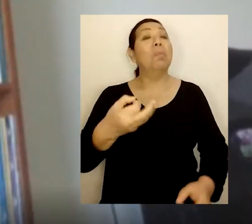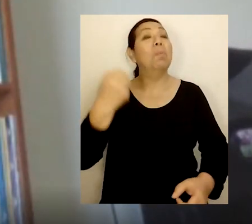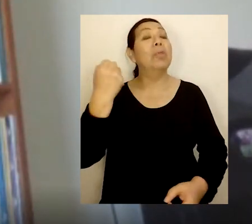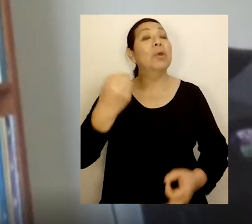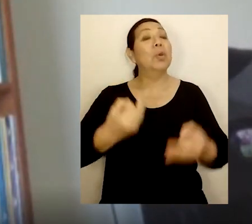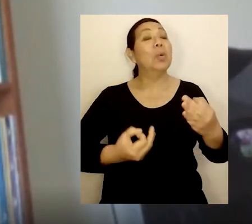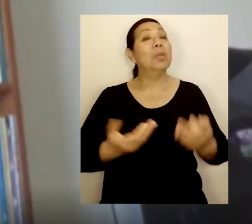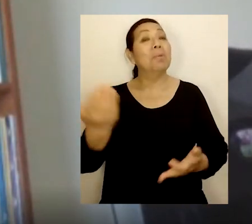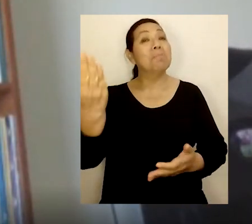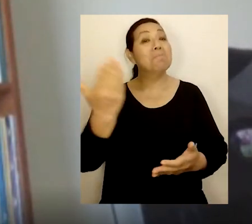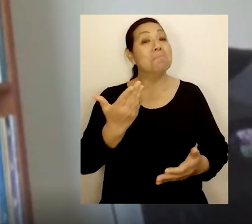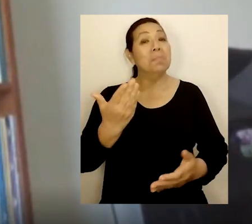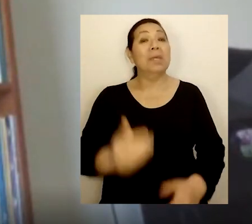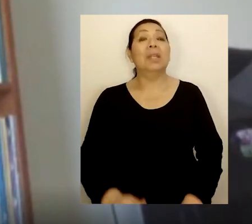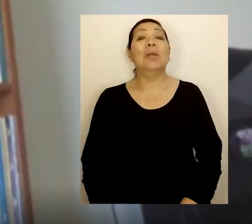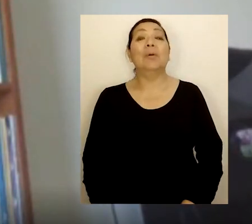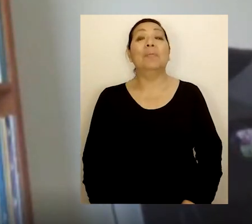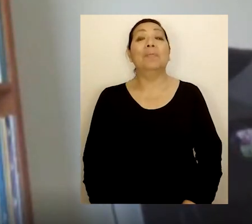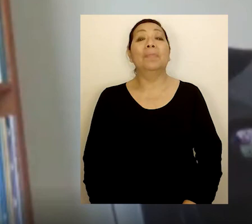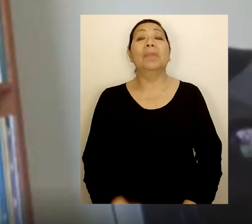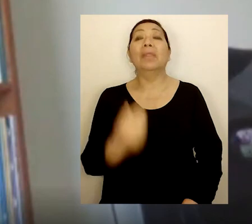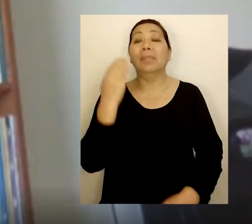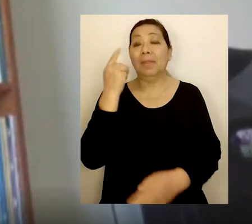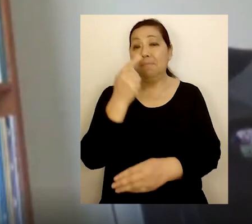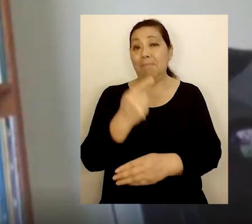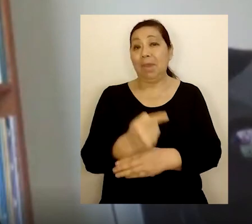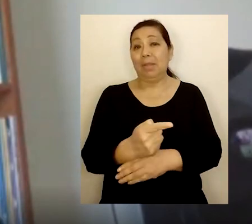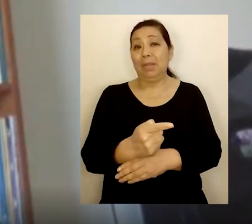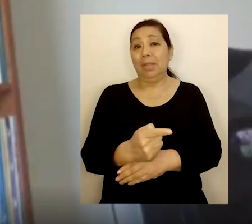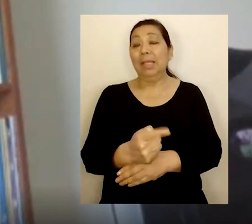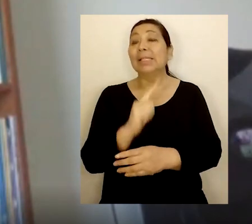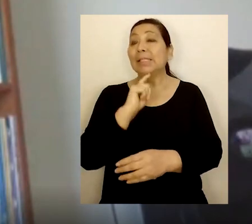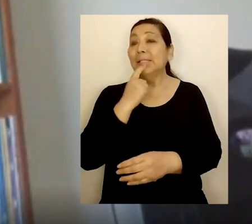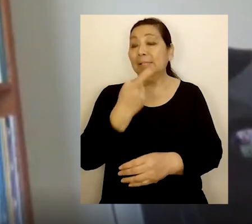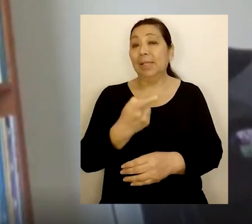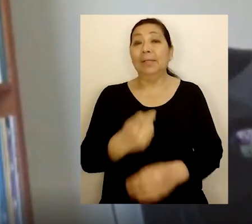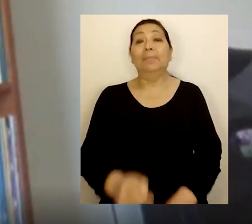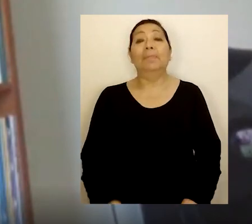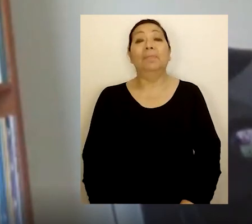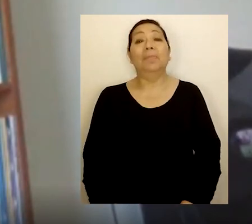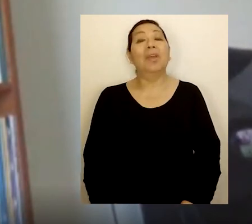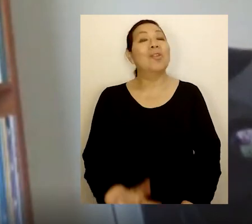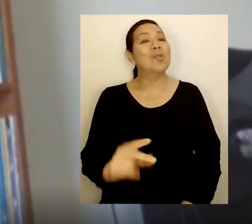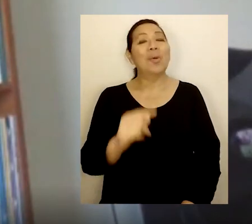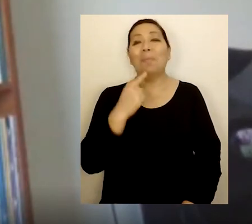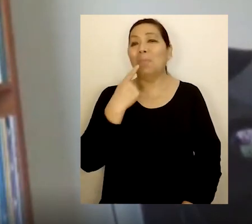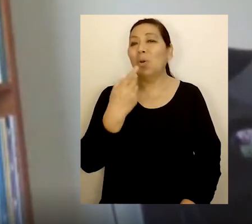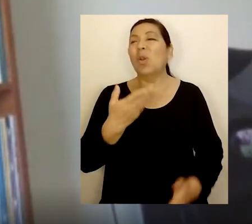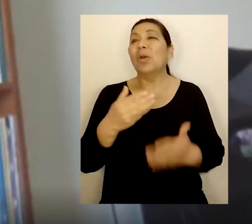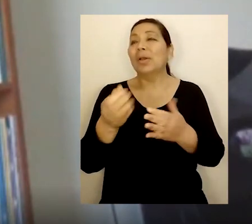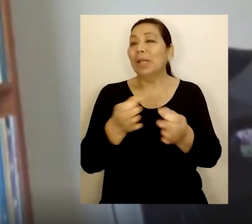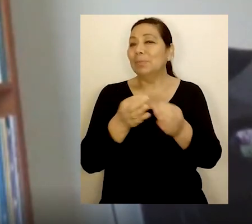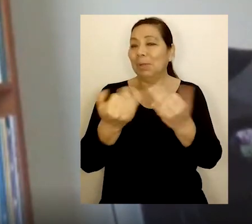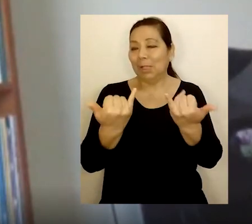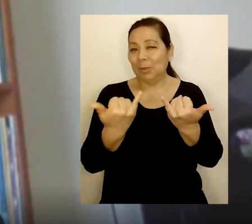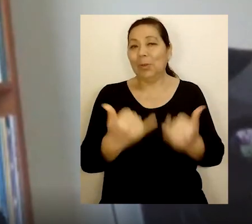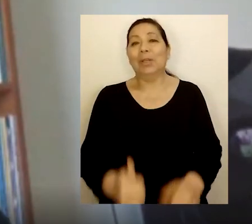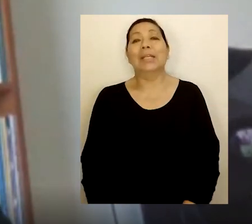Judicial, solicito que la demanda constitucional de habeas corpus sea declarada infundada por los siguientes